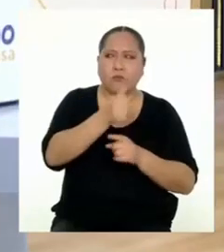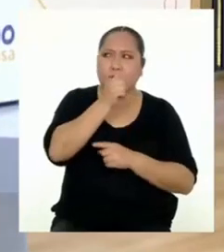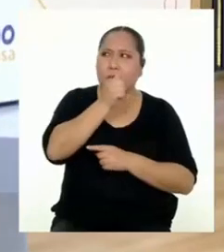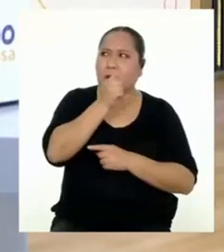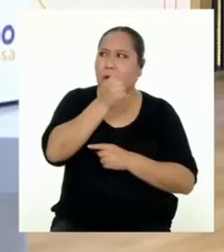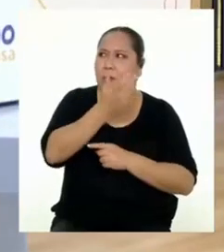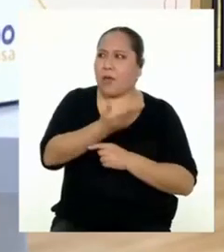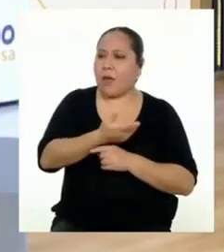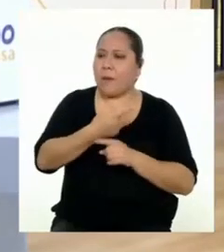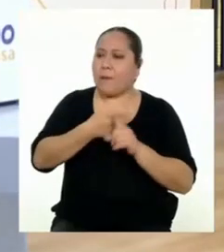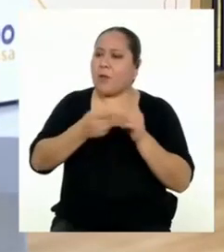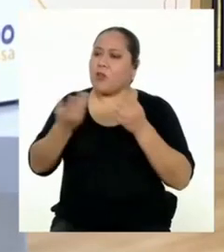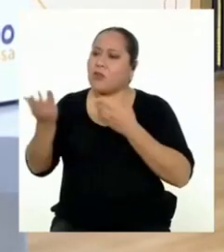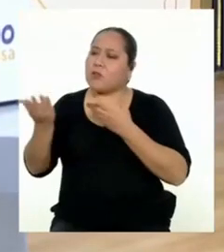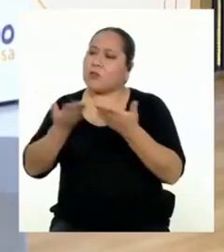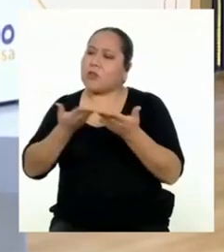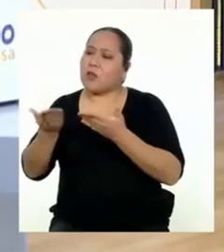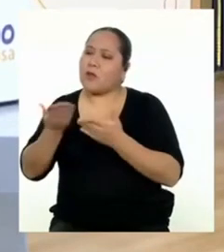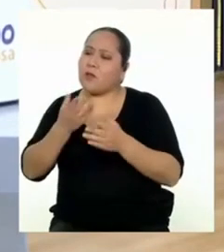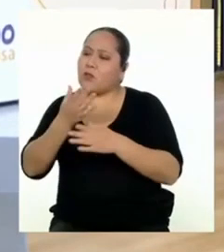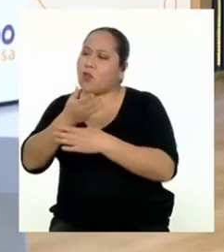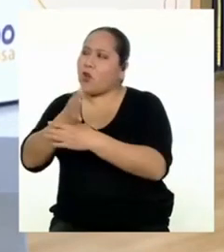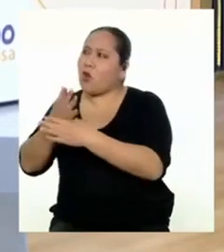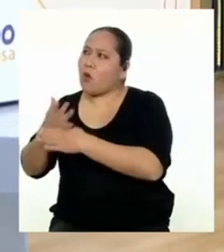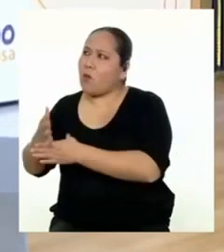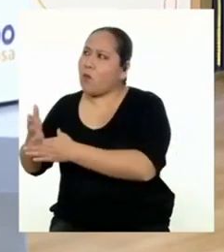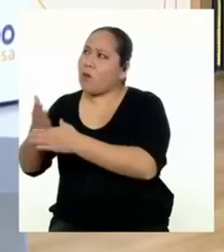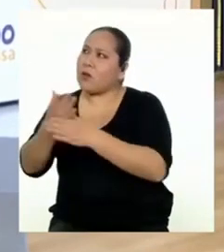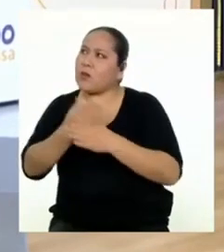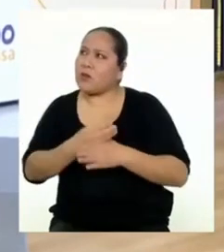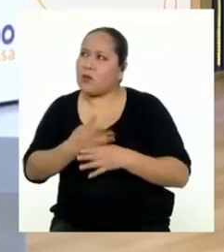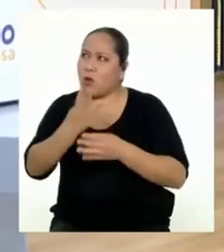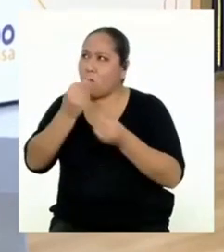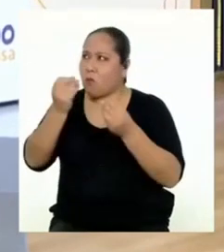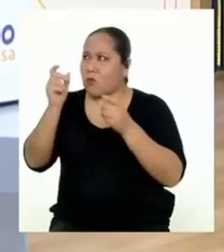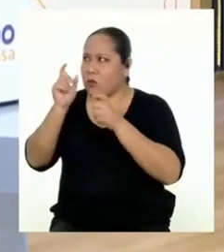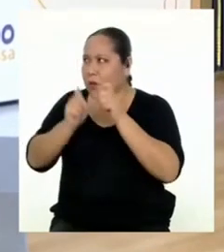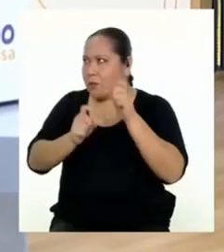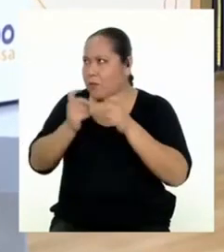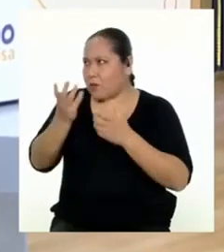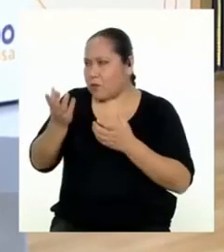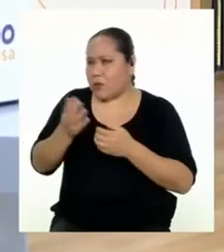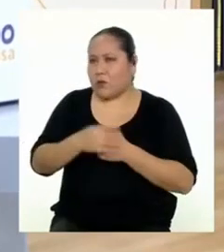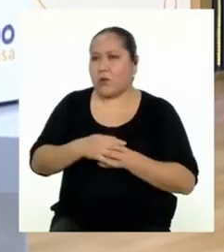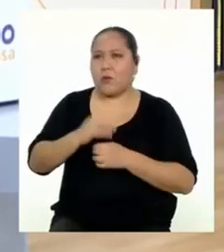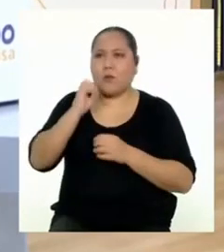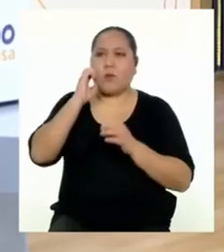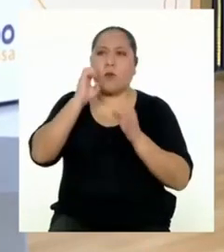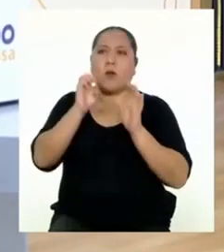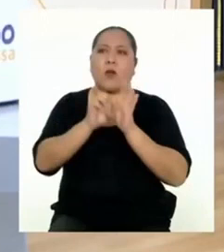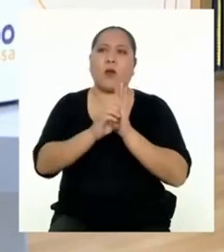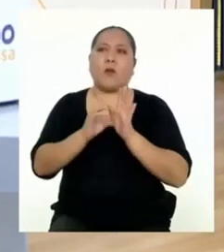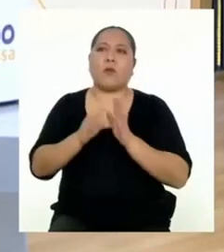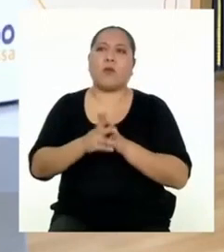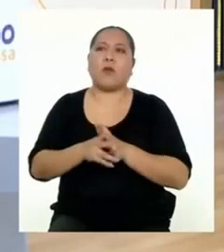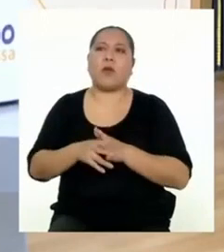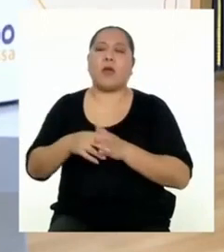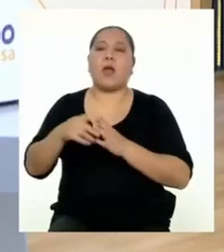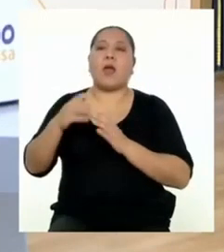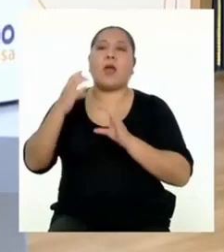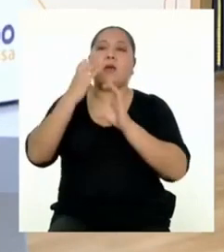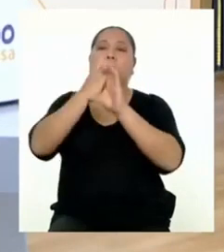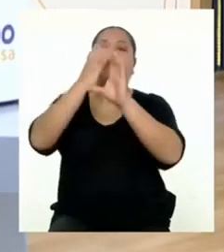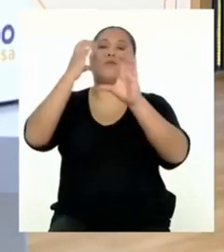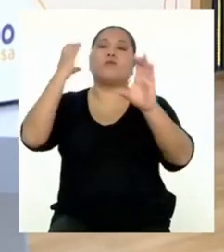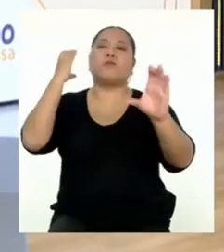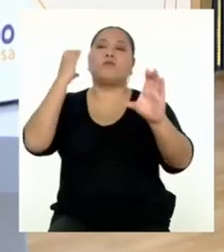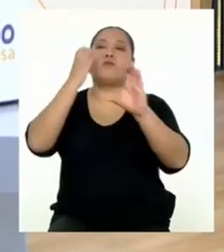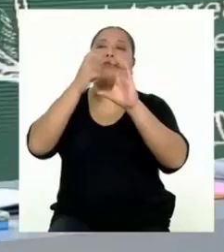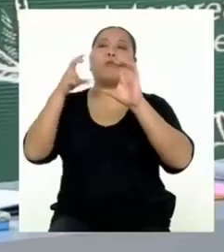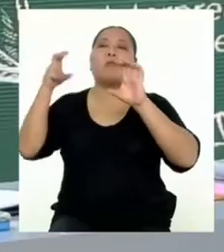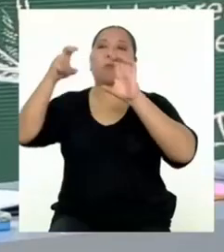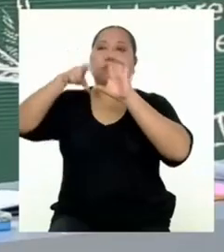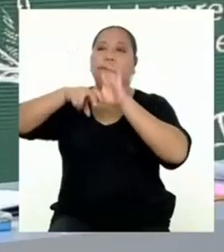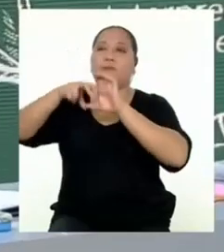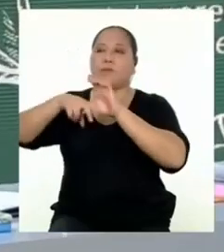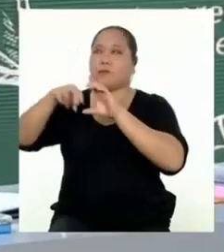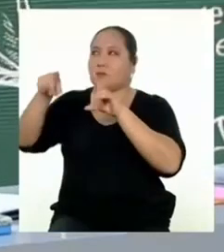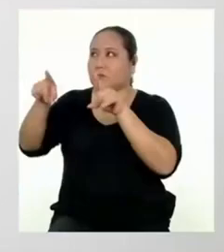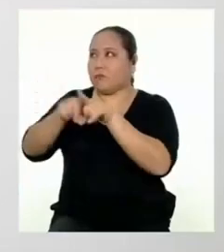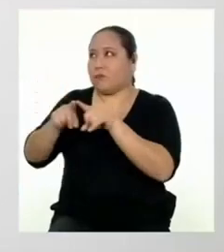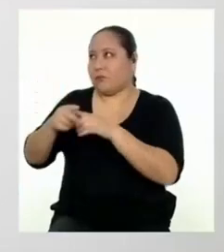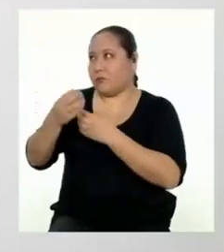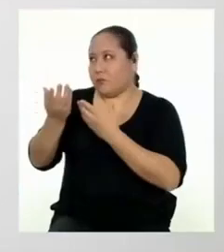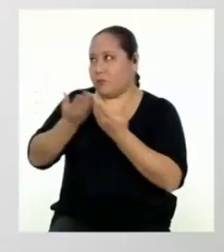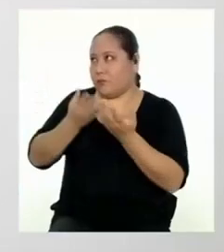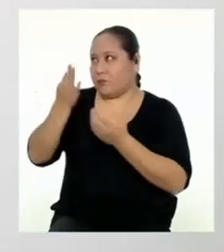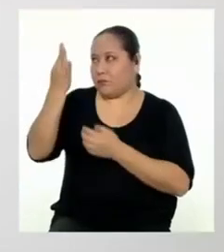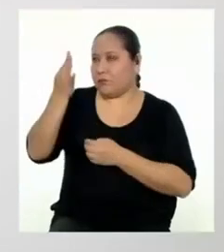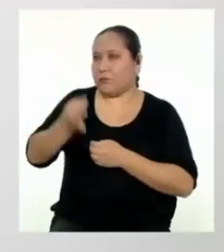Pero ¿qué pasa con los servicios que son compartidos por muchas personas a la vez? Por ejemplo, el transporte público. También es un servicio,